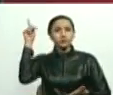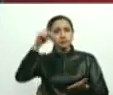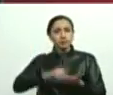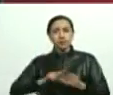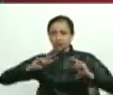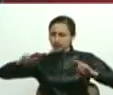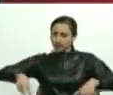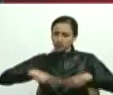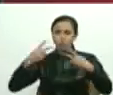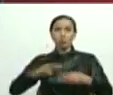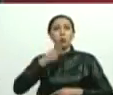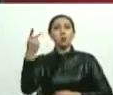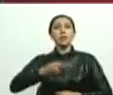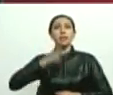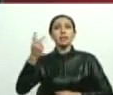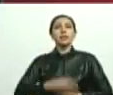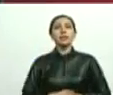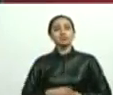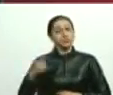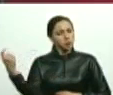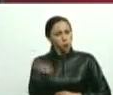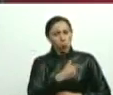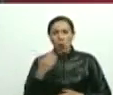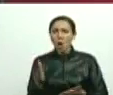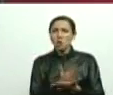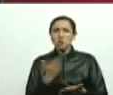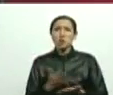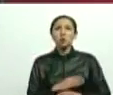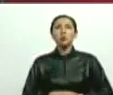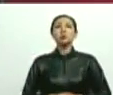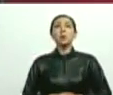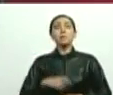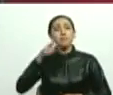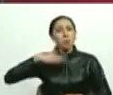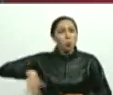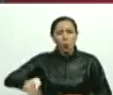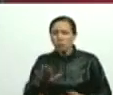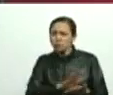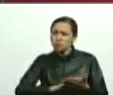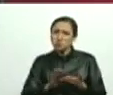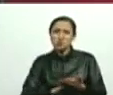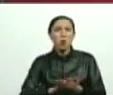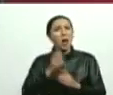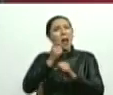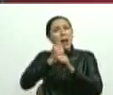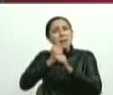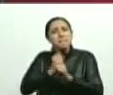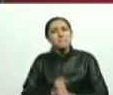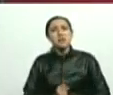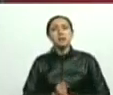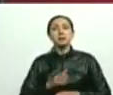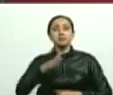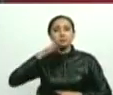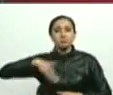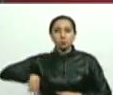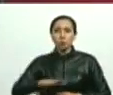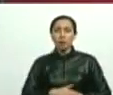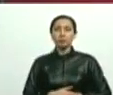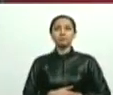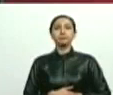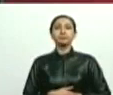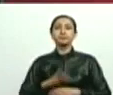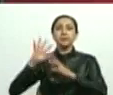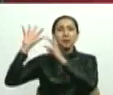de las políticas para buscar soluciones para el pueblo, porque el pueblo está esperando, con esperanza, valga